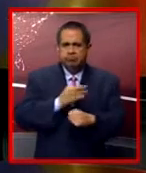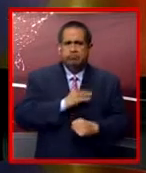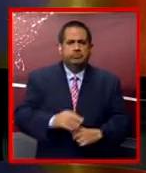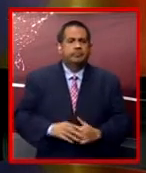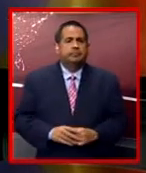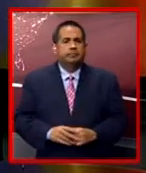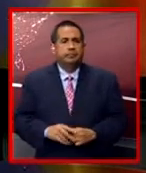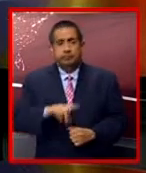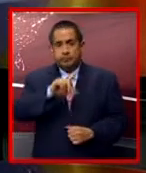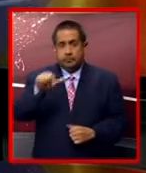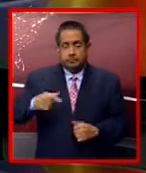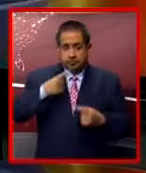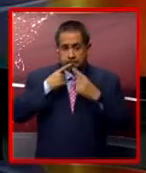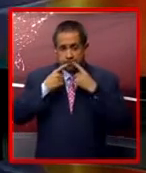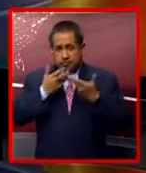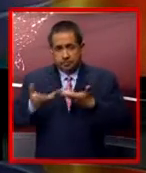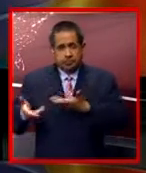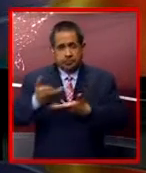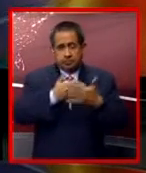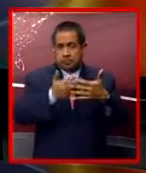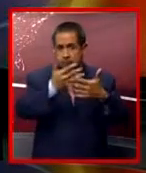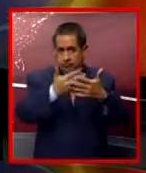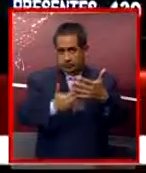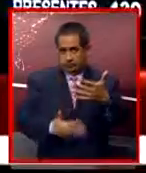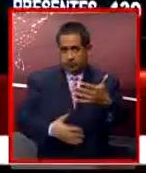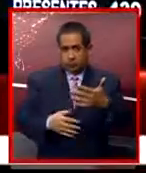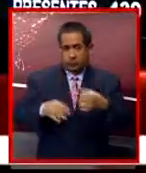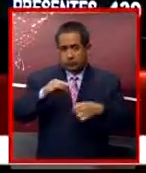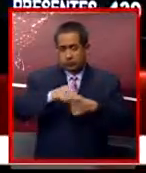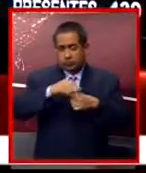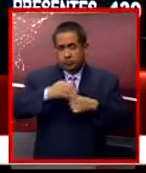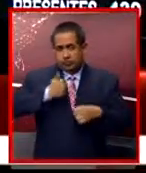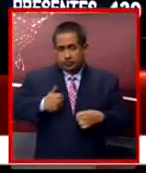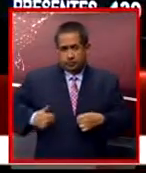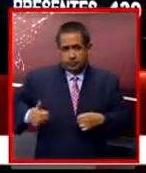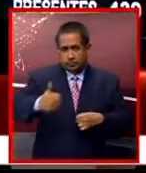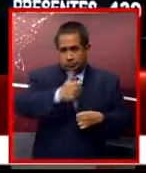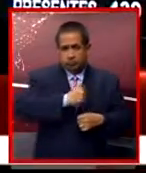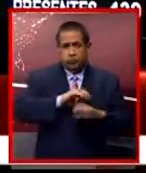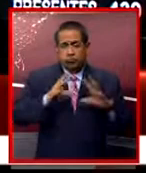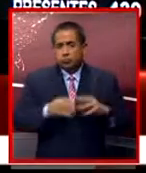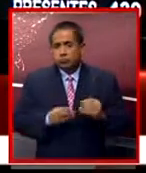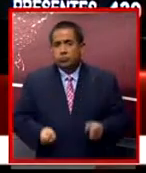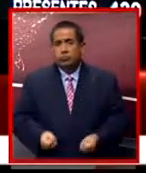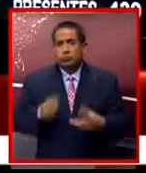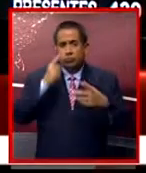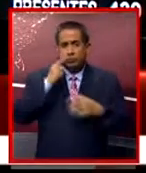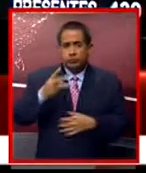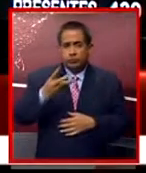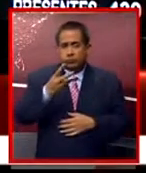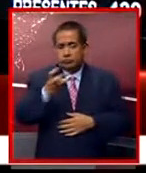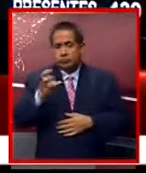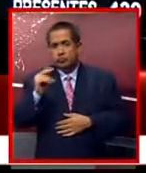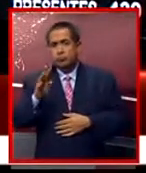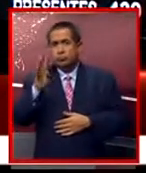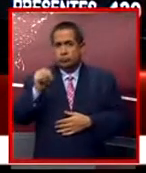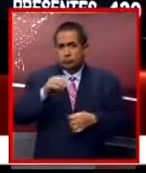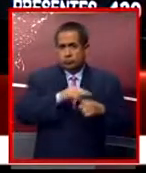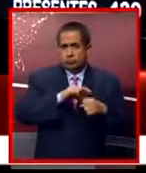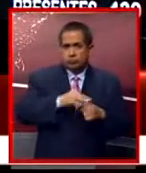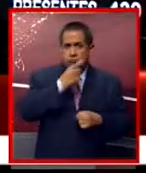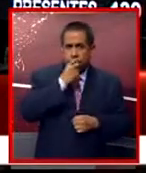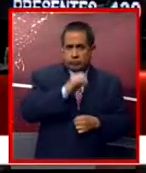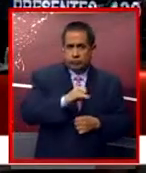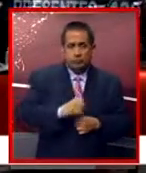el dictamen fue puesto a consideración del Pleno en lo general, mediante votación nominal, la cual arrojó un resultado de 399 votos a